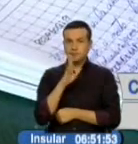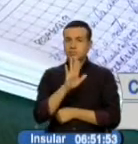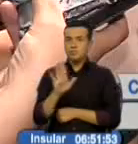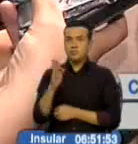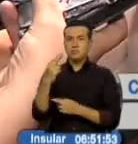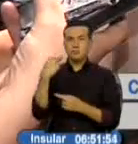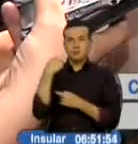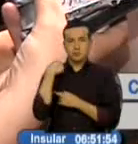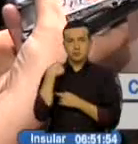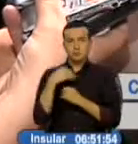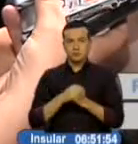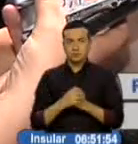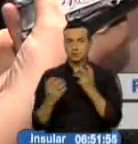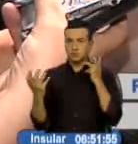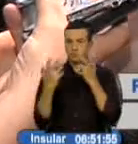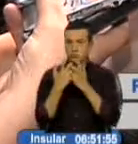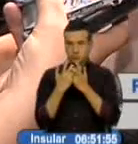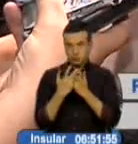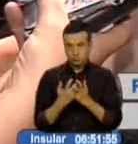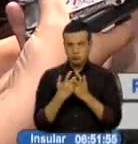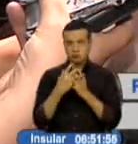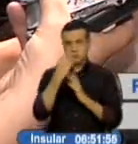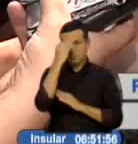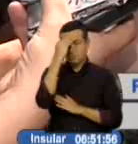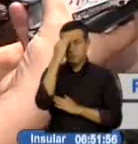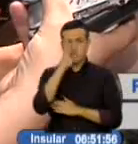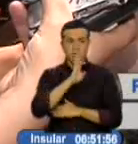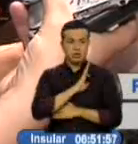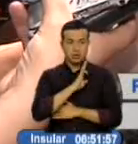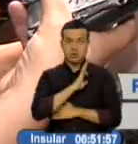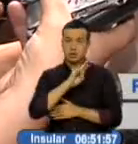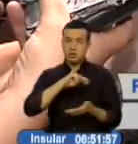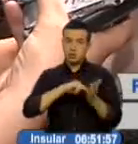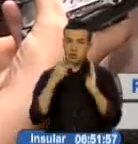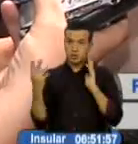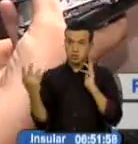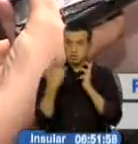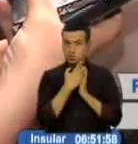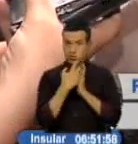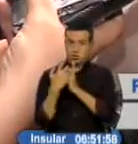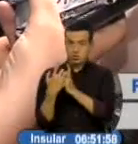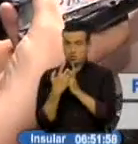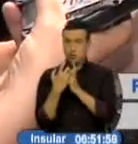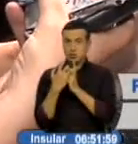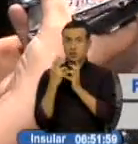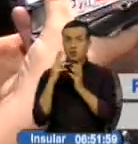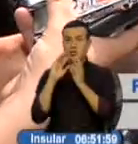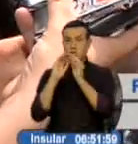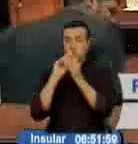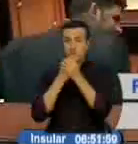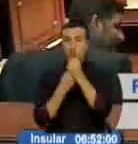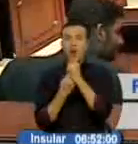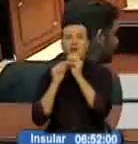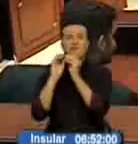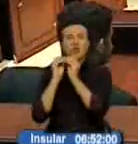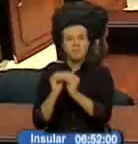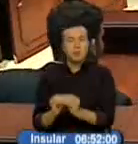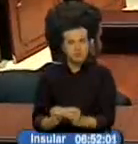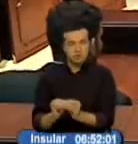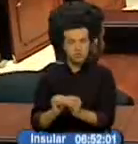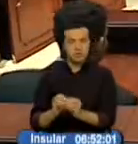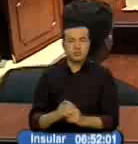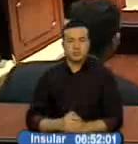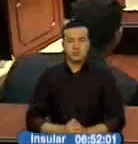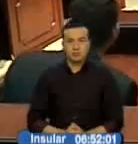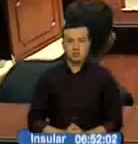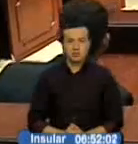cargo. Engranar de mejor manera la educación técnica y tecnológica en los sistemas duales de formación. Rodrigo Gálvez,